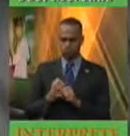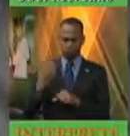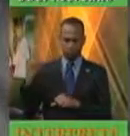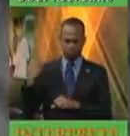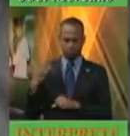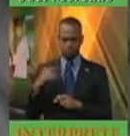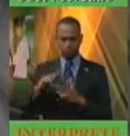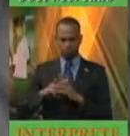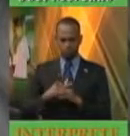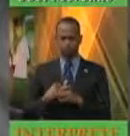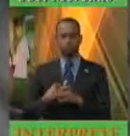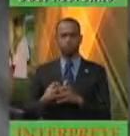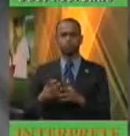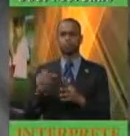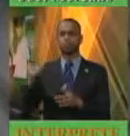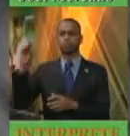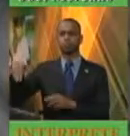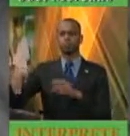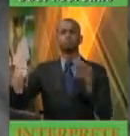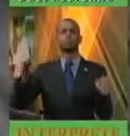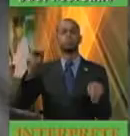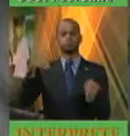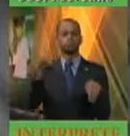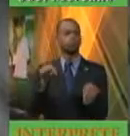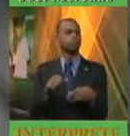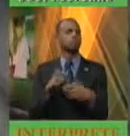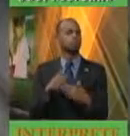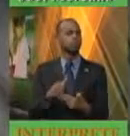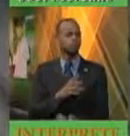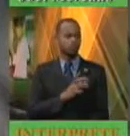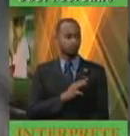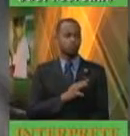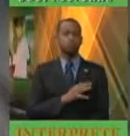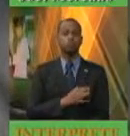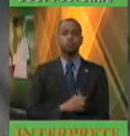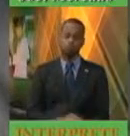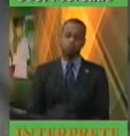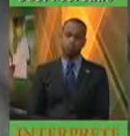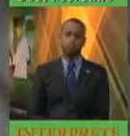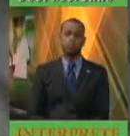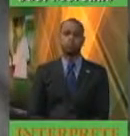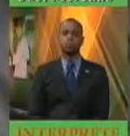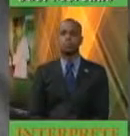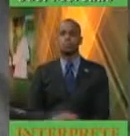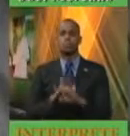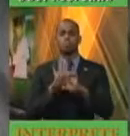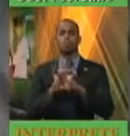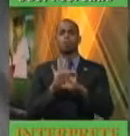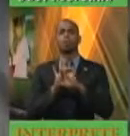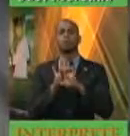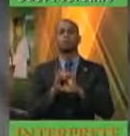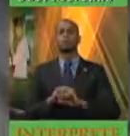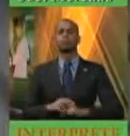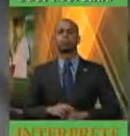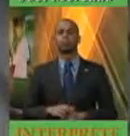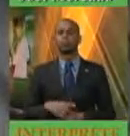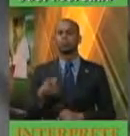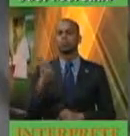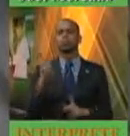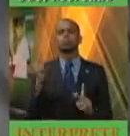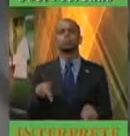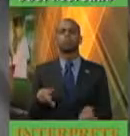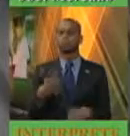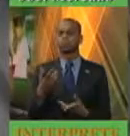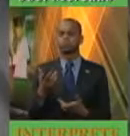hace dos o tres años, pues ha dado ese resultado. Porque, por ejemplo, una persona como